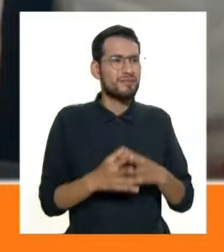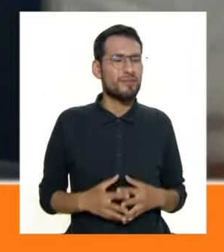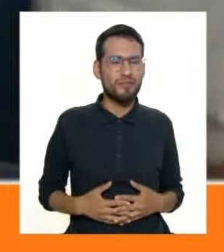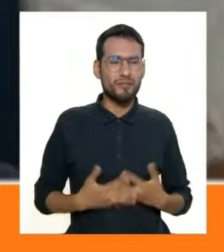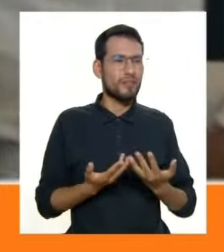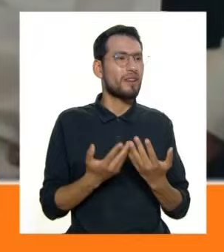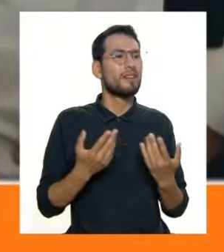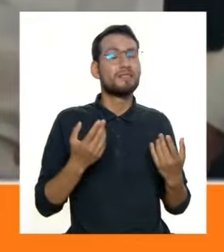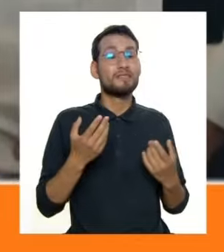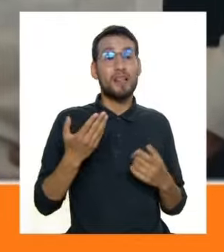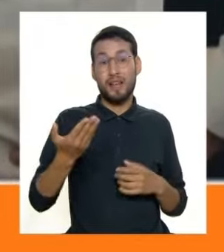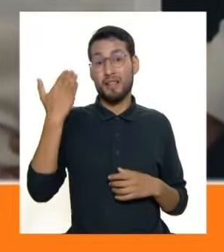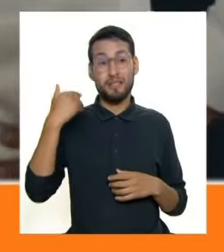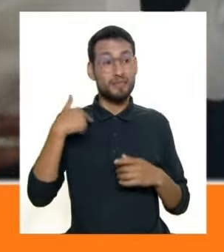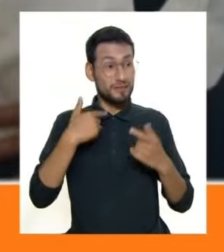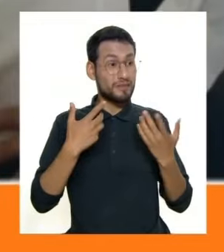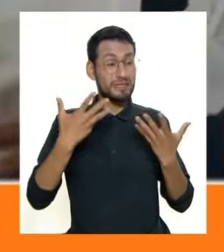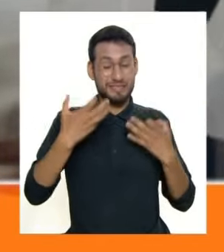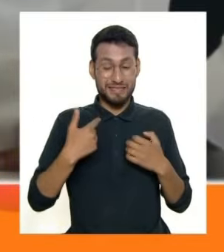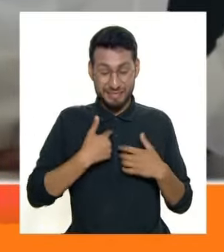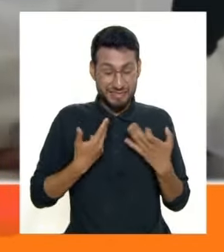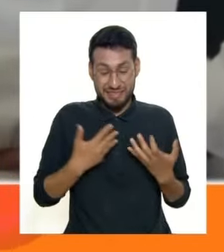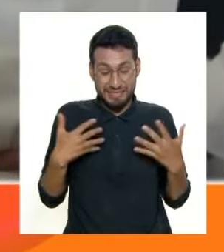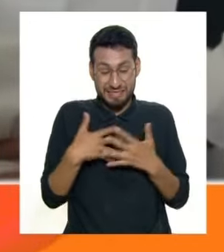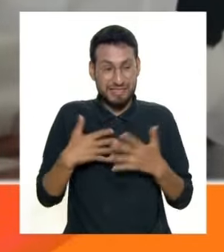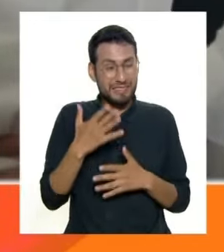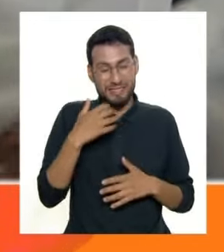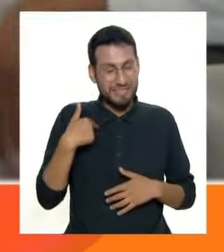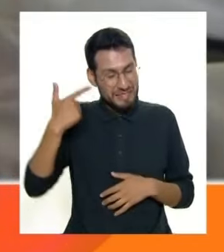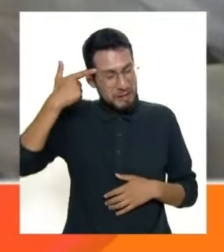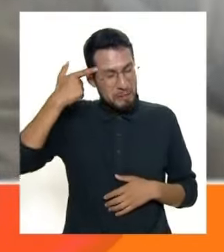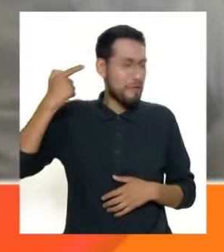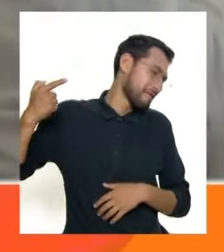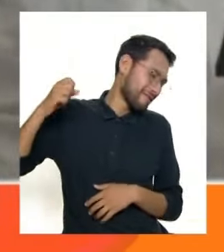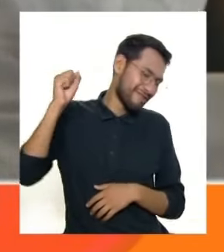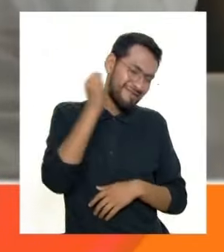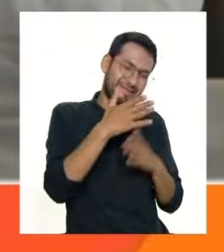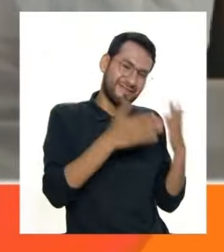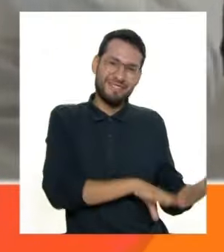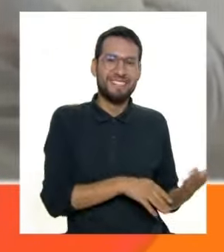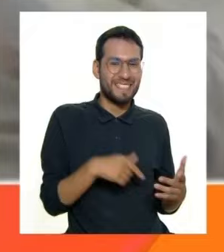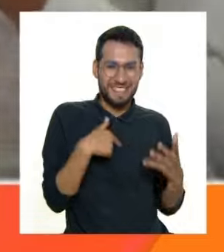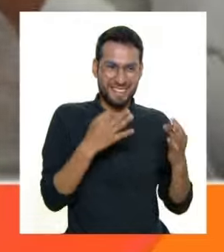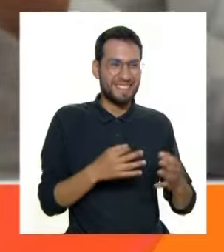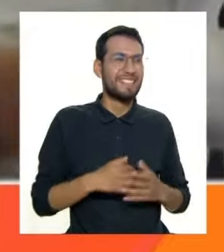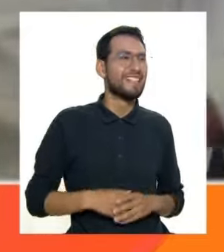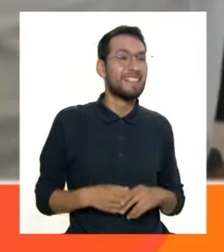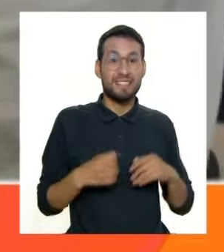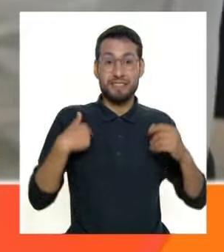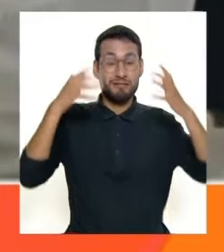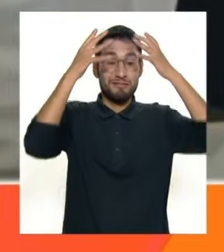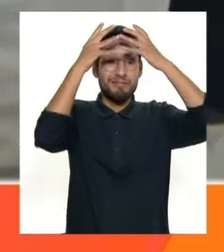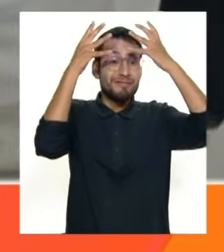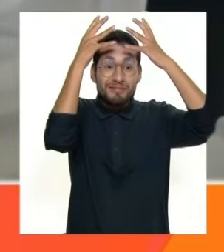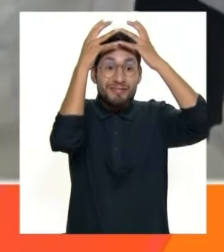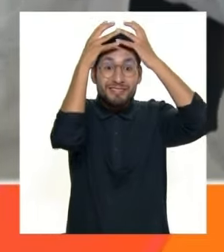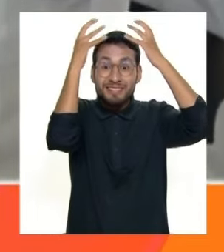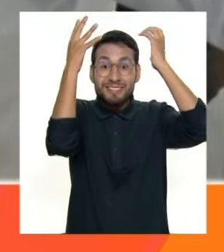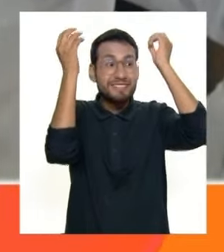Así el público. O sea, antes de entrar a cada función me quiero matar. Pero, de verdad, es como, ¿por qué